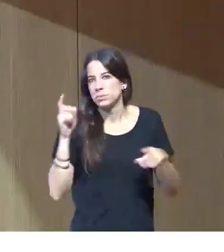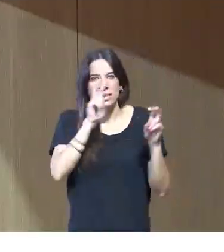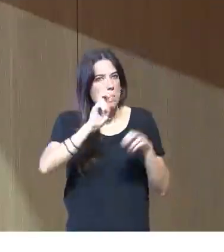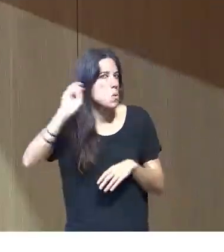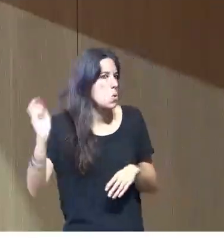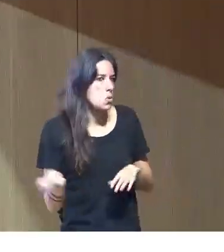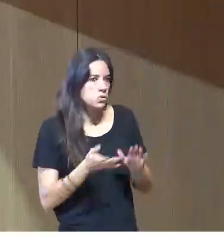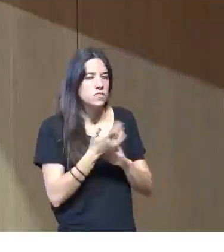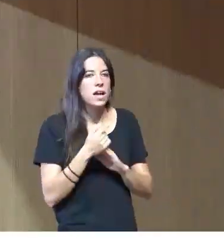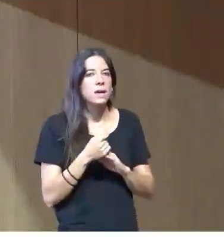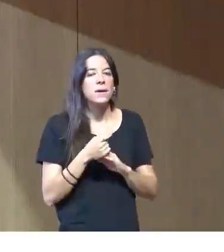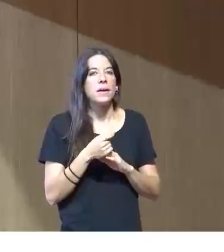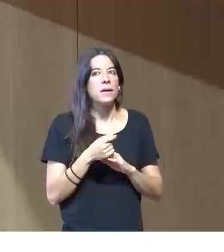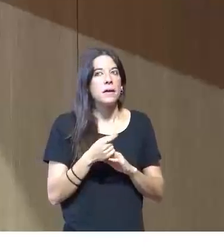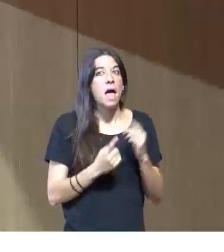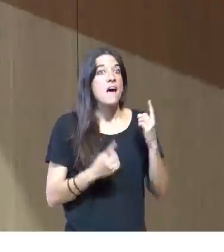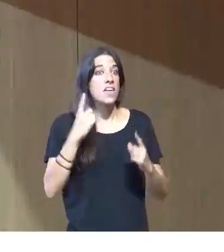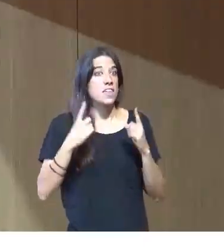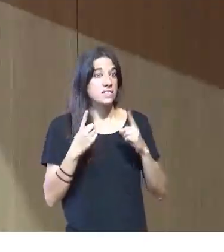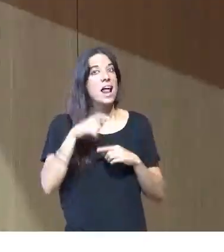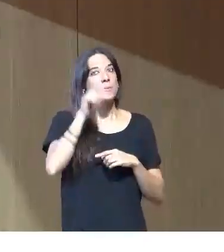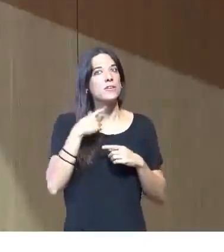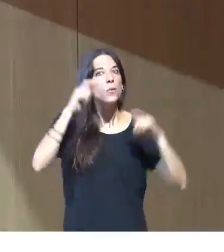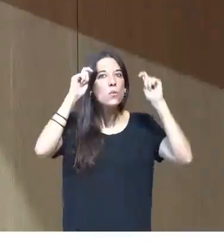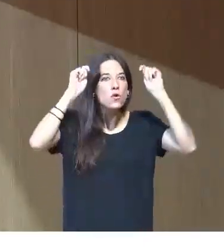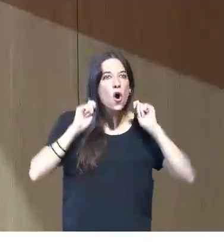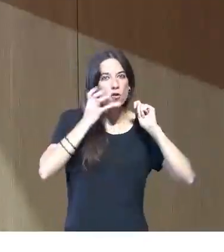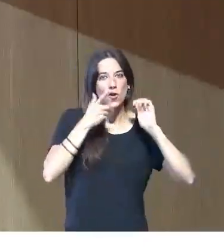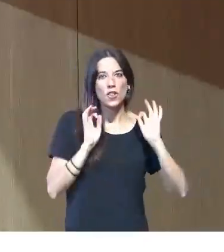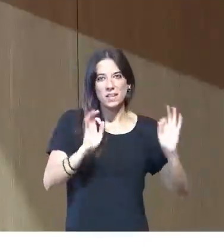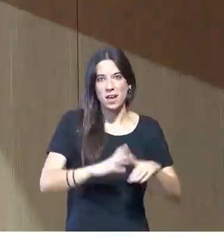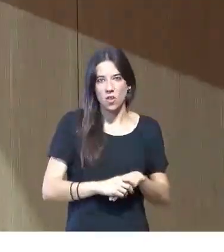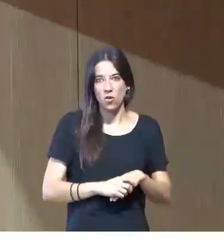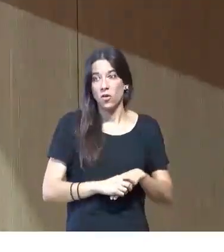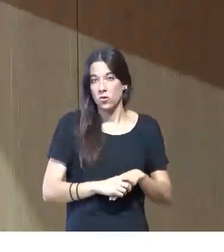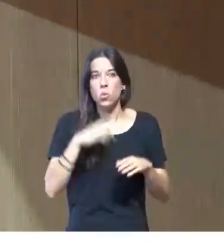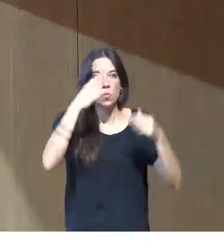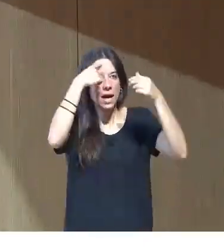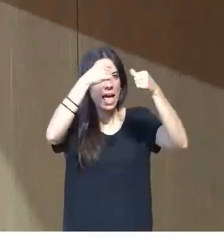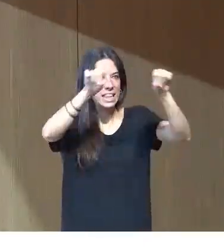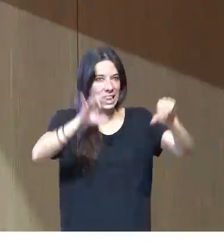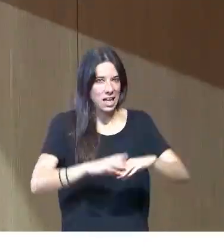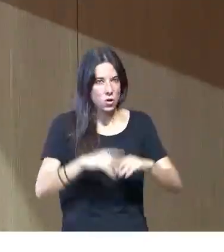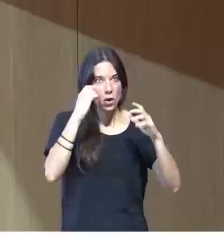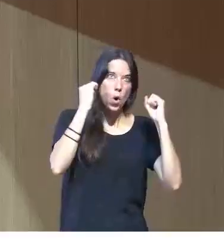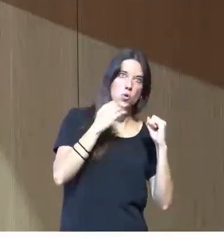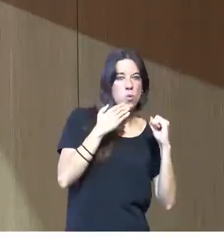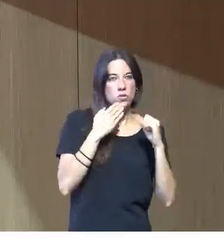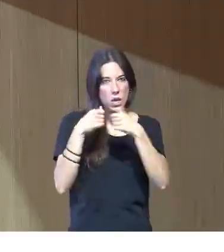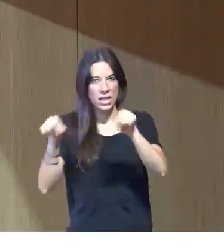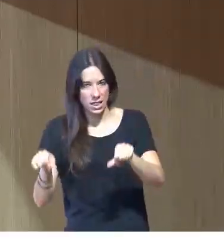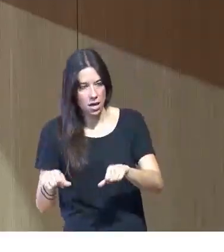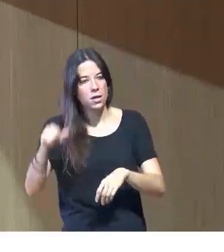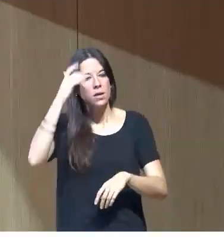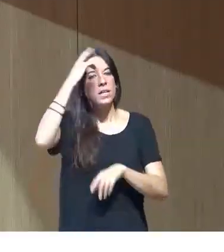cuestiones pues a veces no a la persona le ponemos un gorro de un color determinado o una etiqueta imaginémonos que los